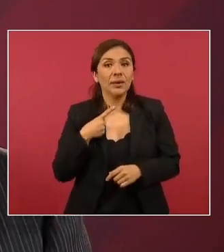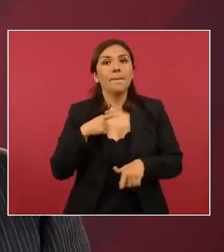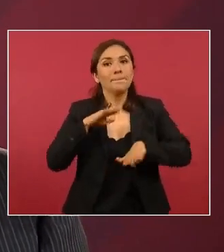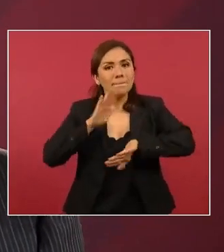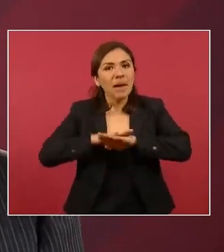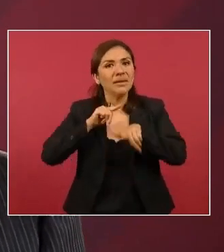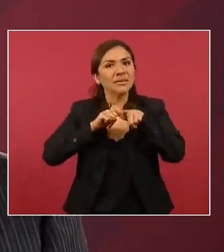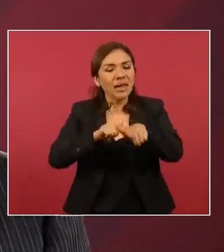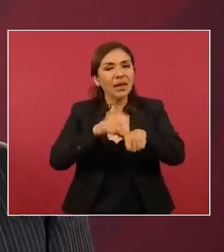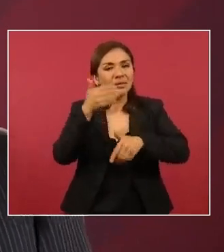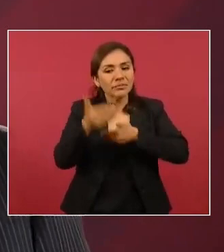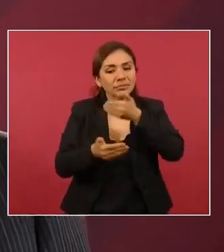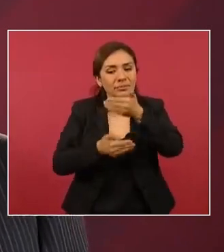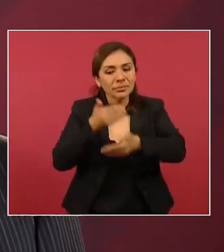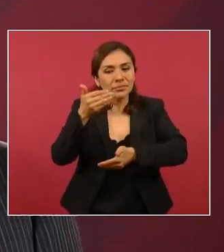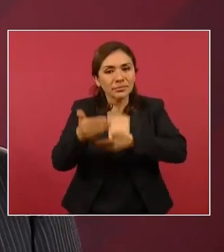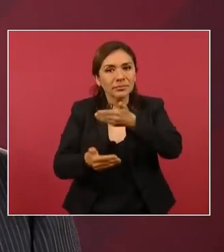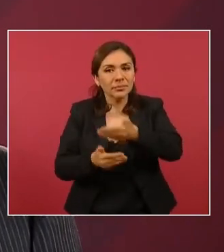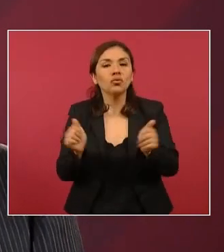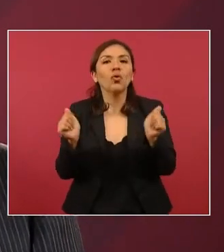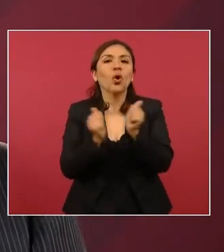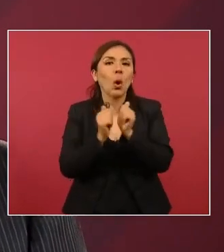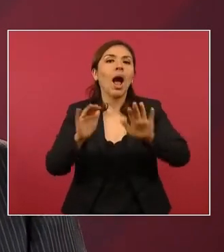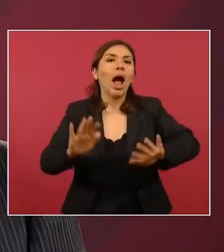continuidad con cambio.